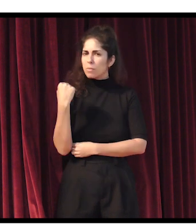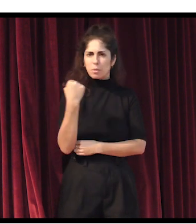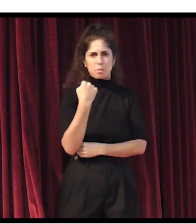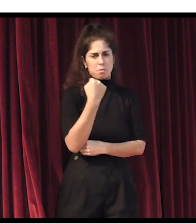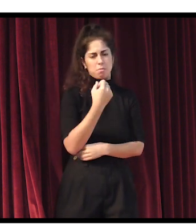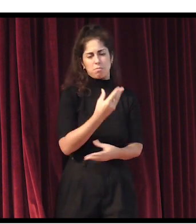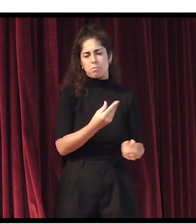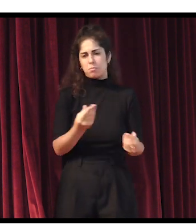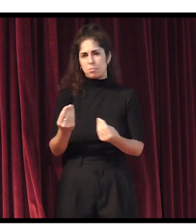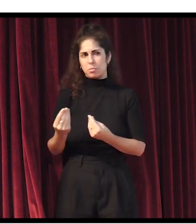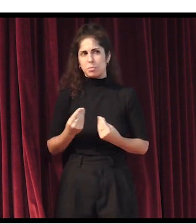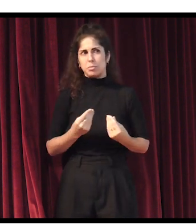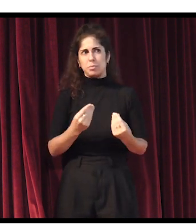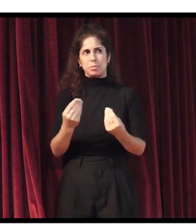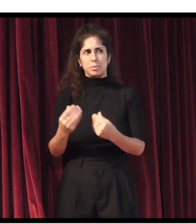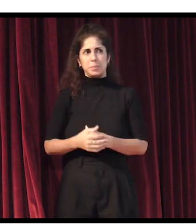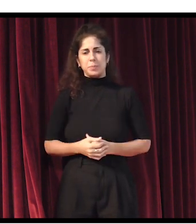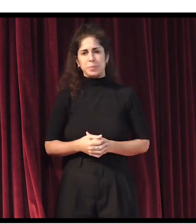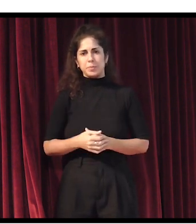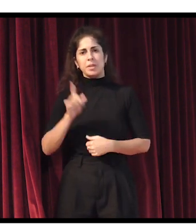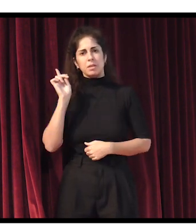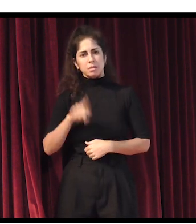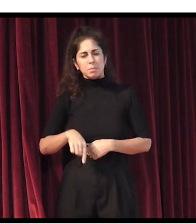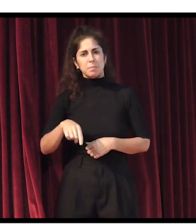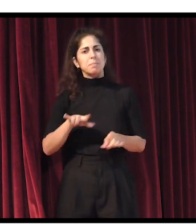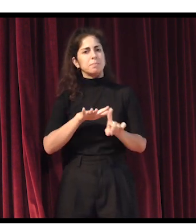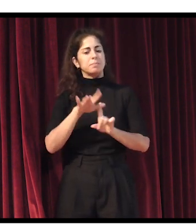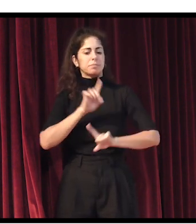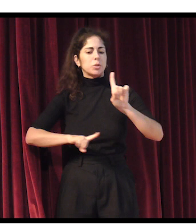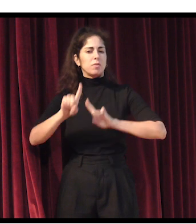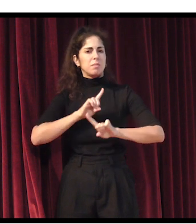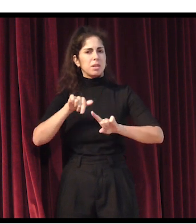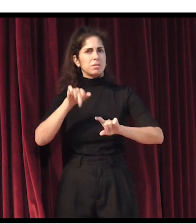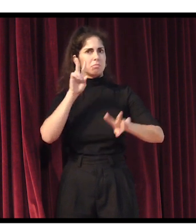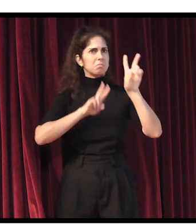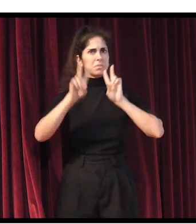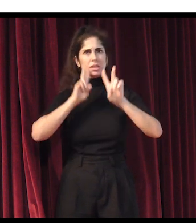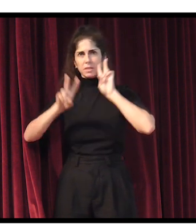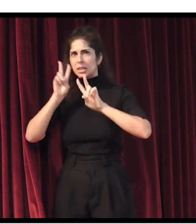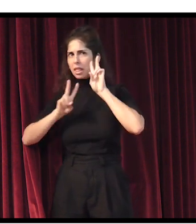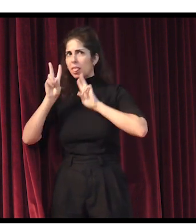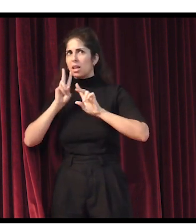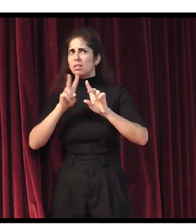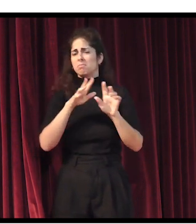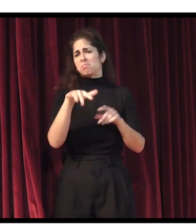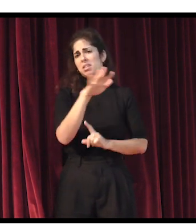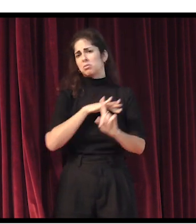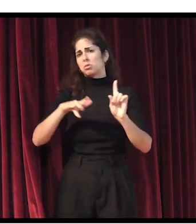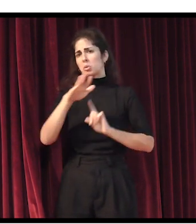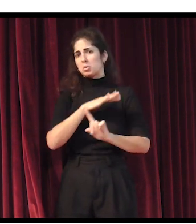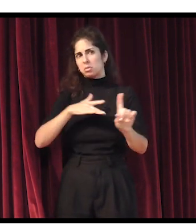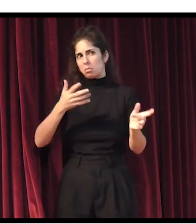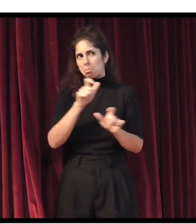muy fuertes, el visibilizar toda esta problemática en entornos en donde se desconocía esta situación o